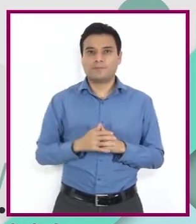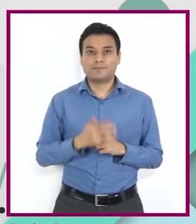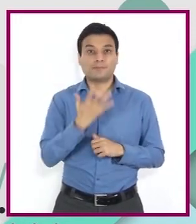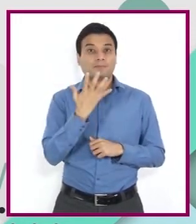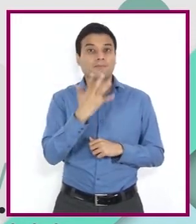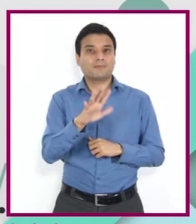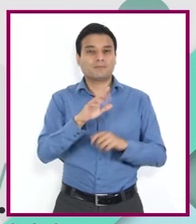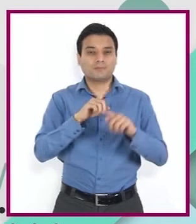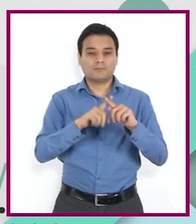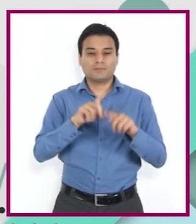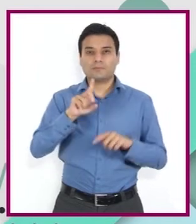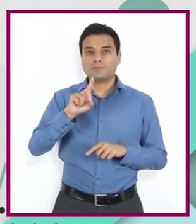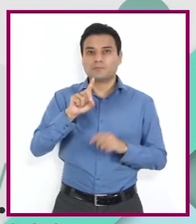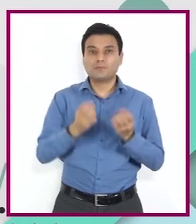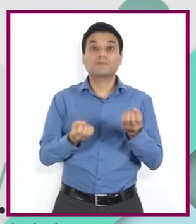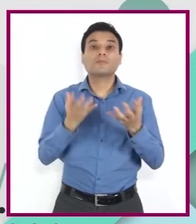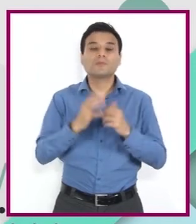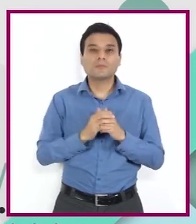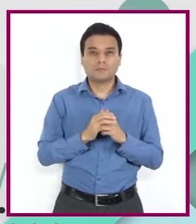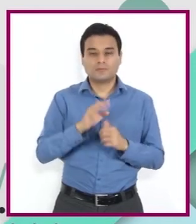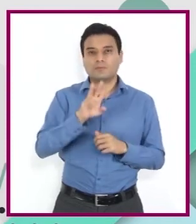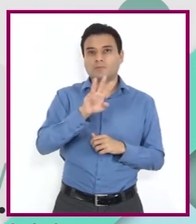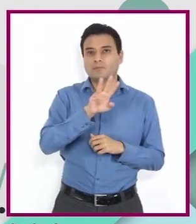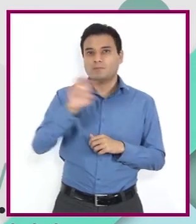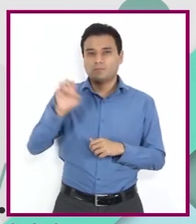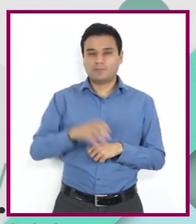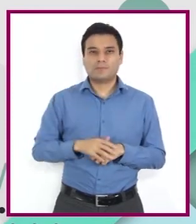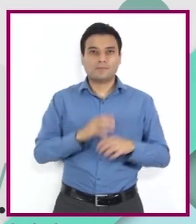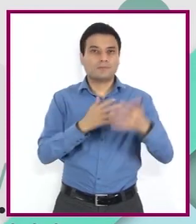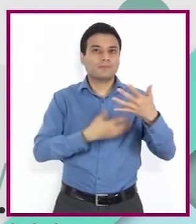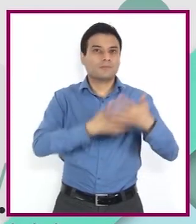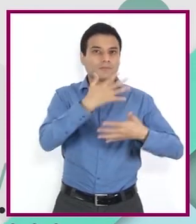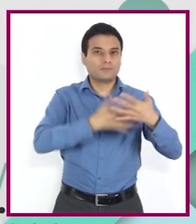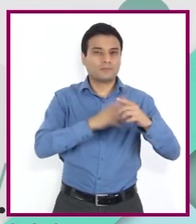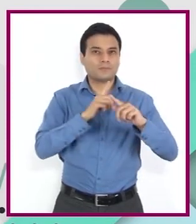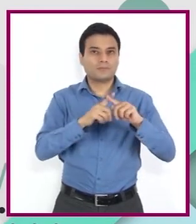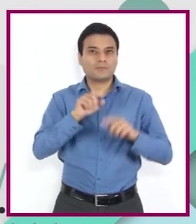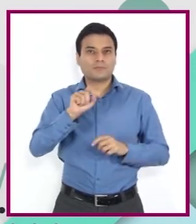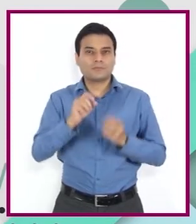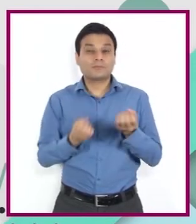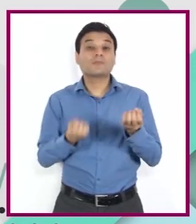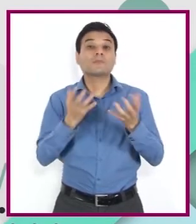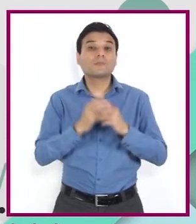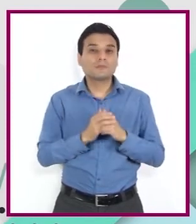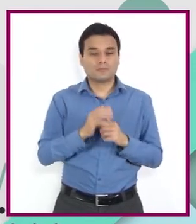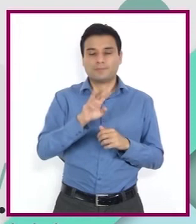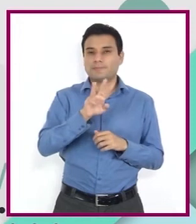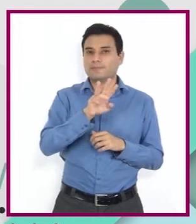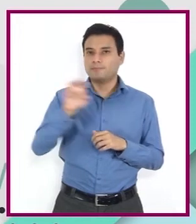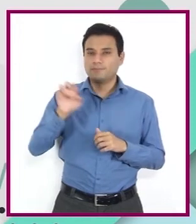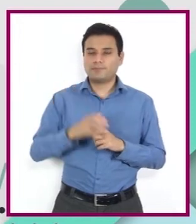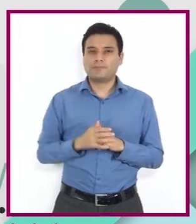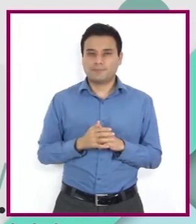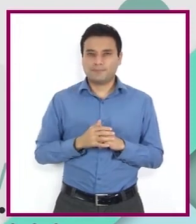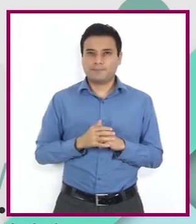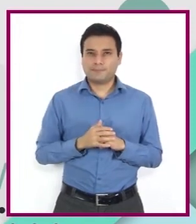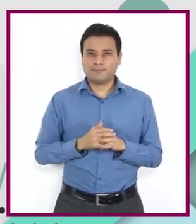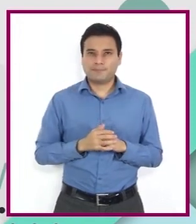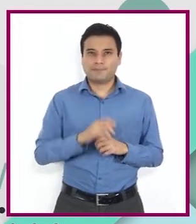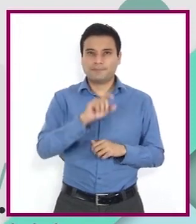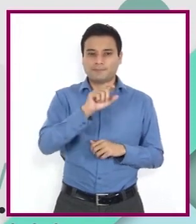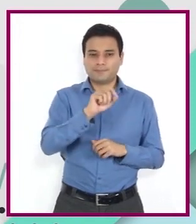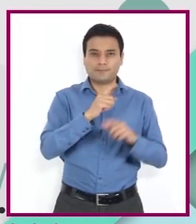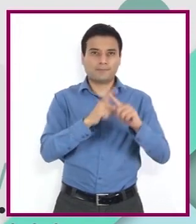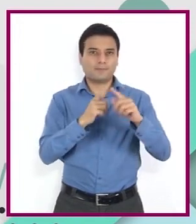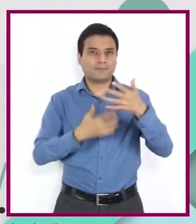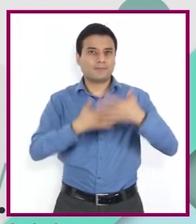30 también nos da 300. El producto de 15 por 20 nos da 300 como resultado. El producto de 20 por